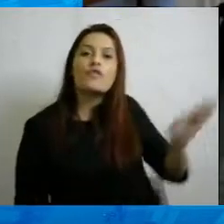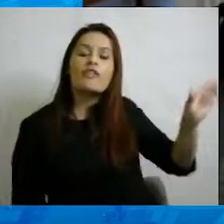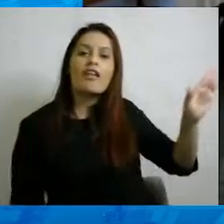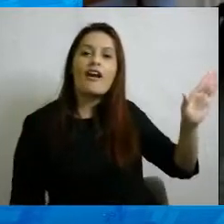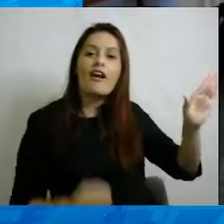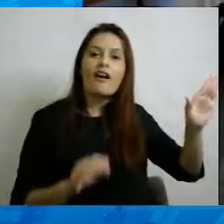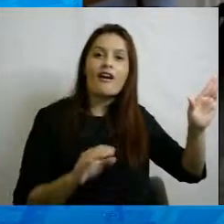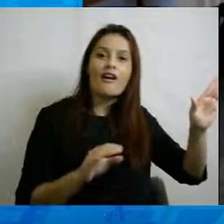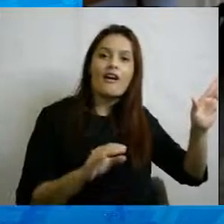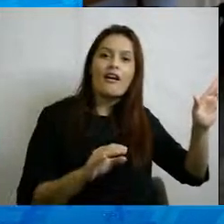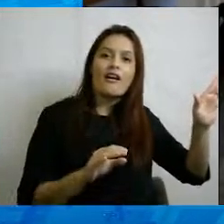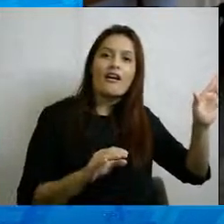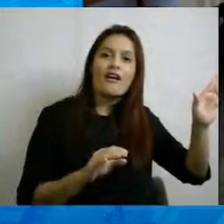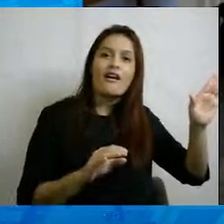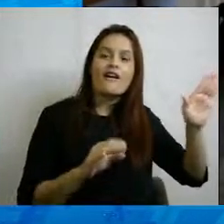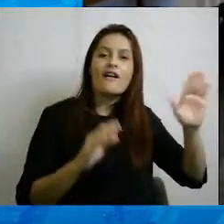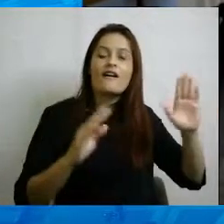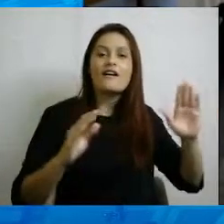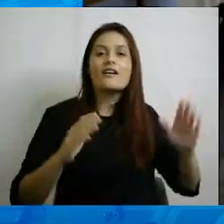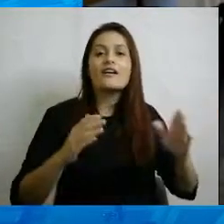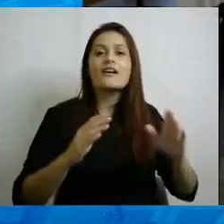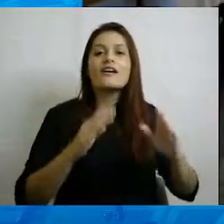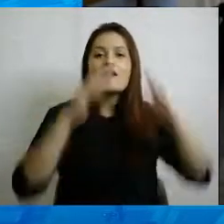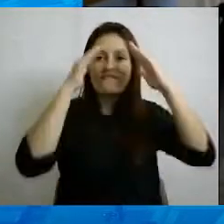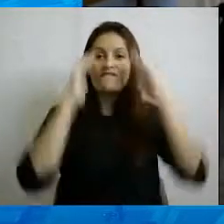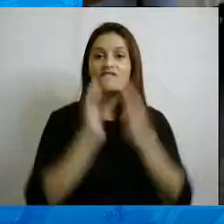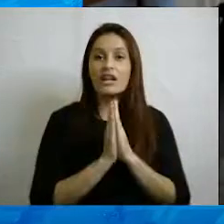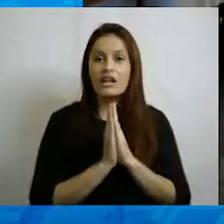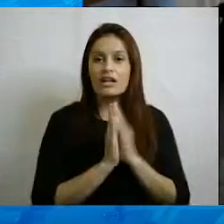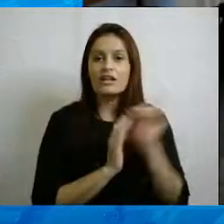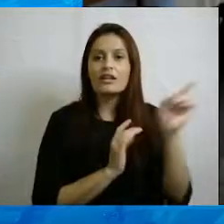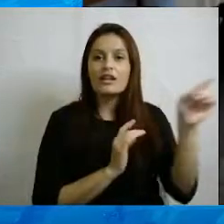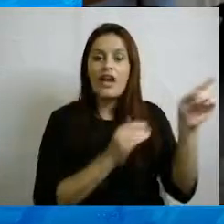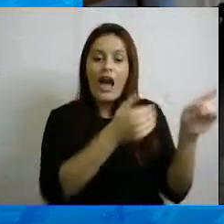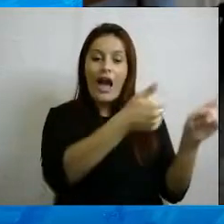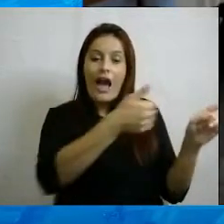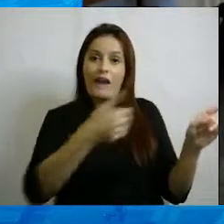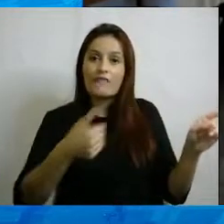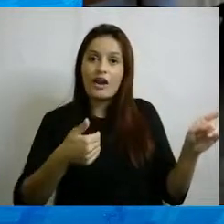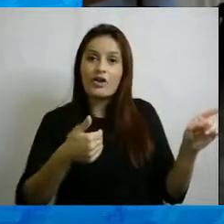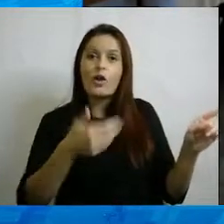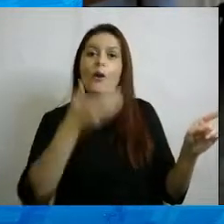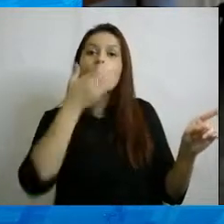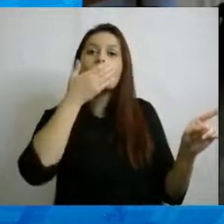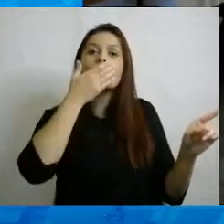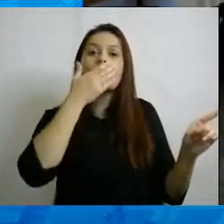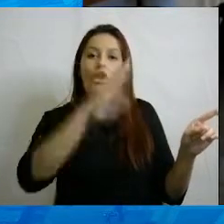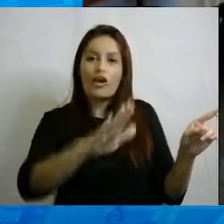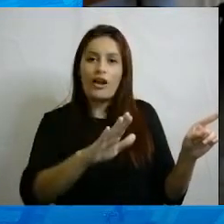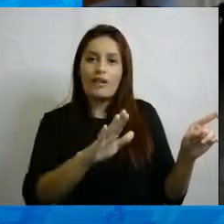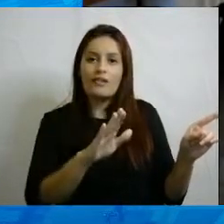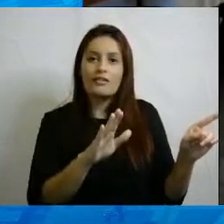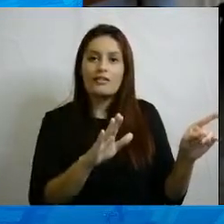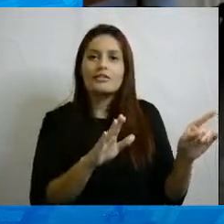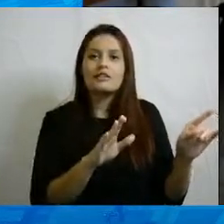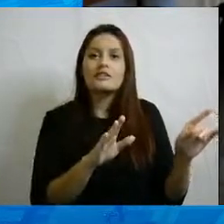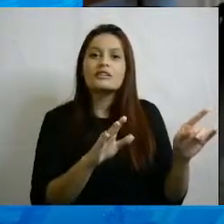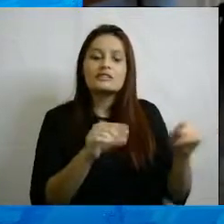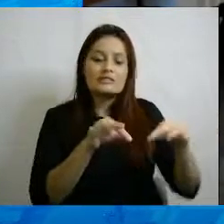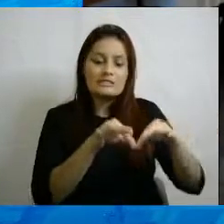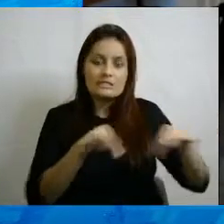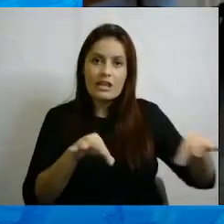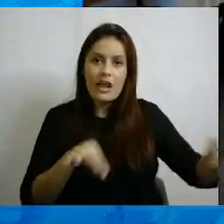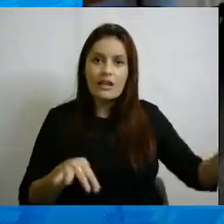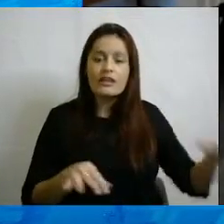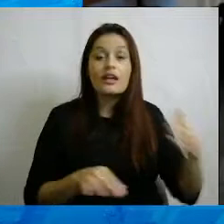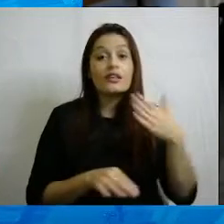y para eso lo que tienen que reforzar es que en la rotonda de más abajo mejorar la señalética, la demarcación, pero también